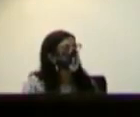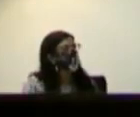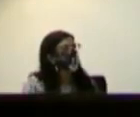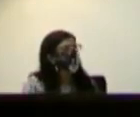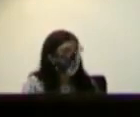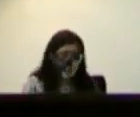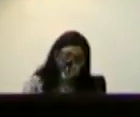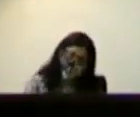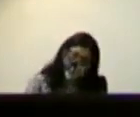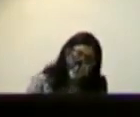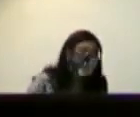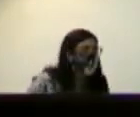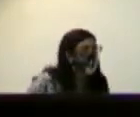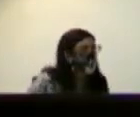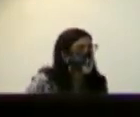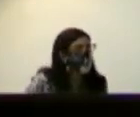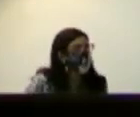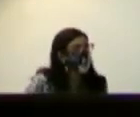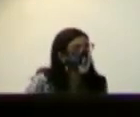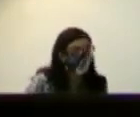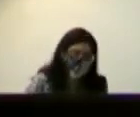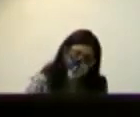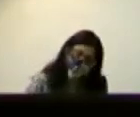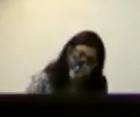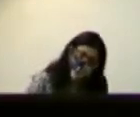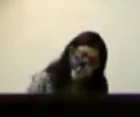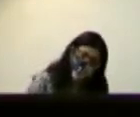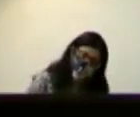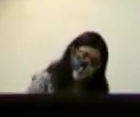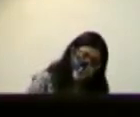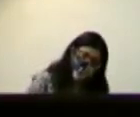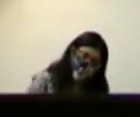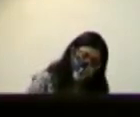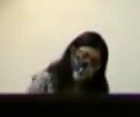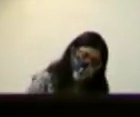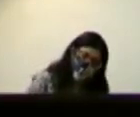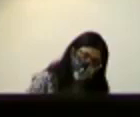los niveles de prioridad de cuáles van a ser los mantenimientos en el plan de conservación